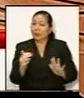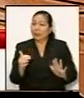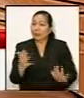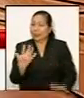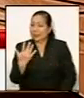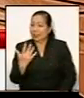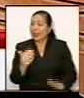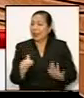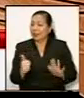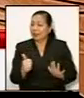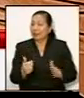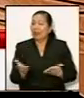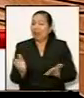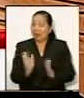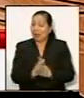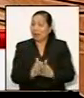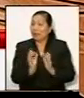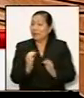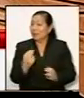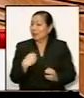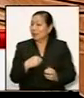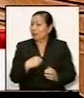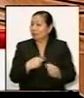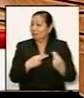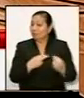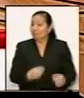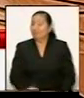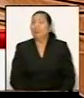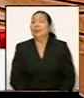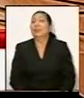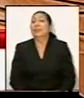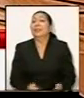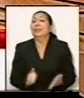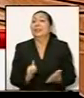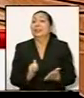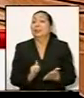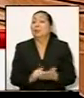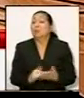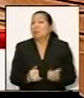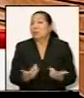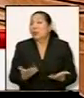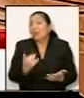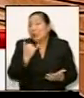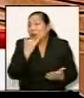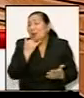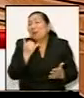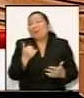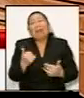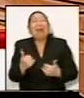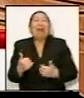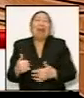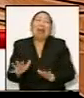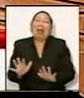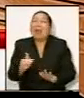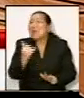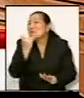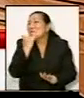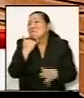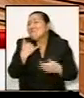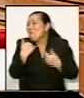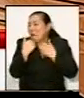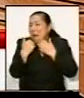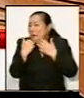han habido textos escolares si nosotros asumimos y bueno pues son errores pequeños que ese error se puede